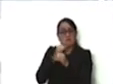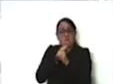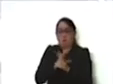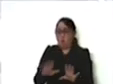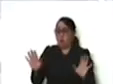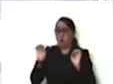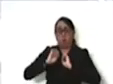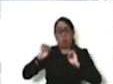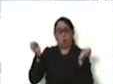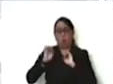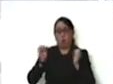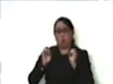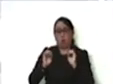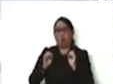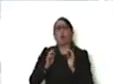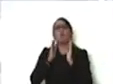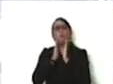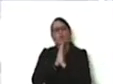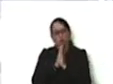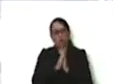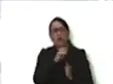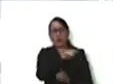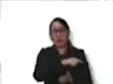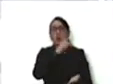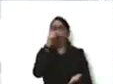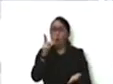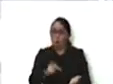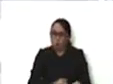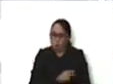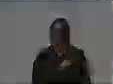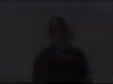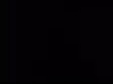validez para que reponga la respuesta correcta